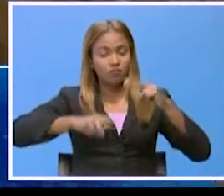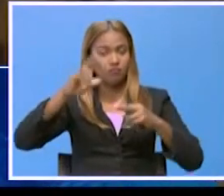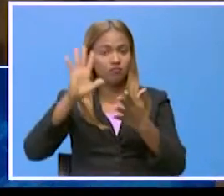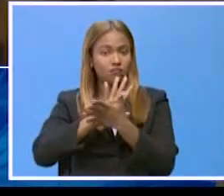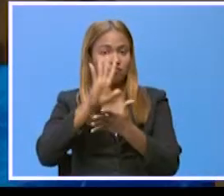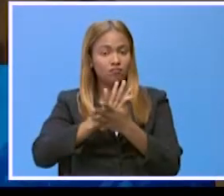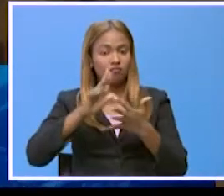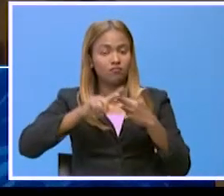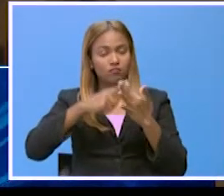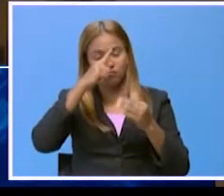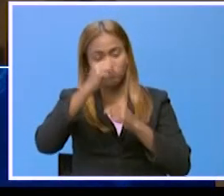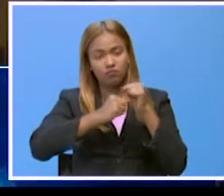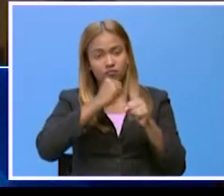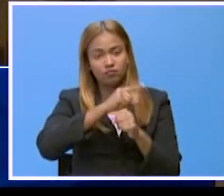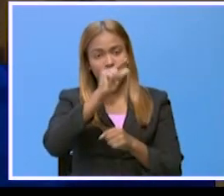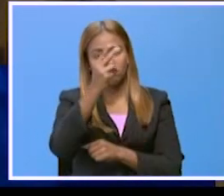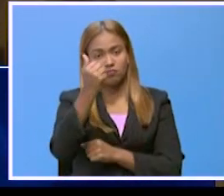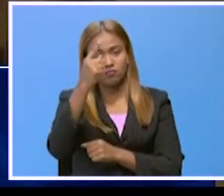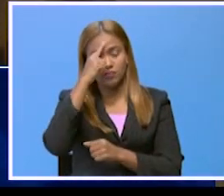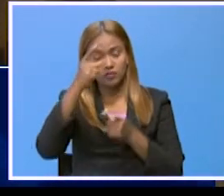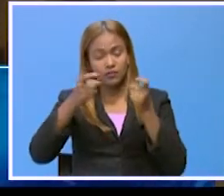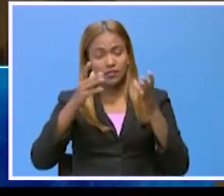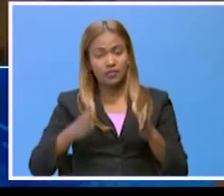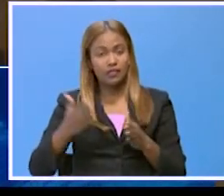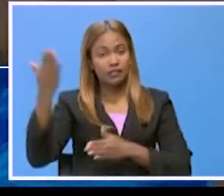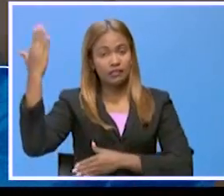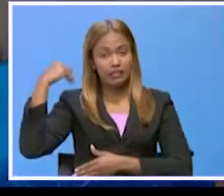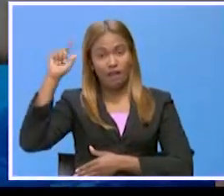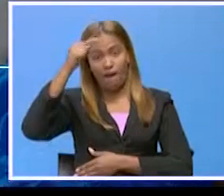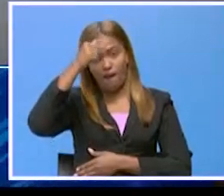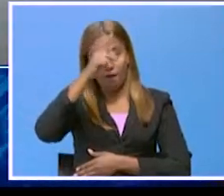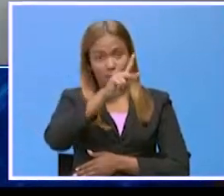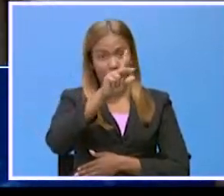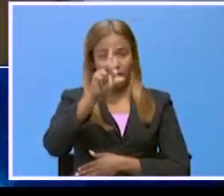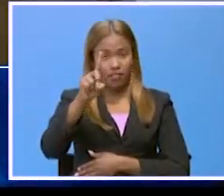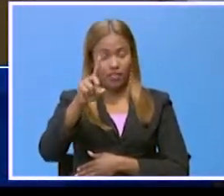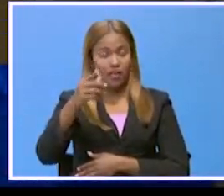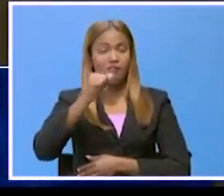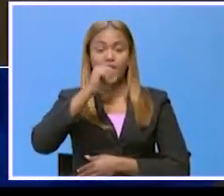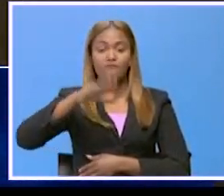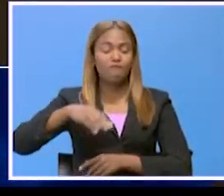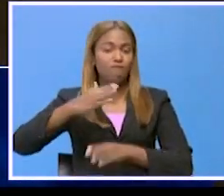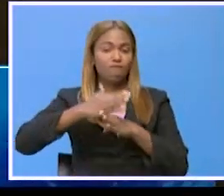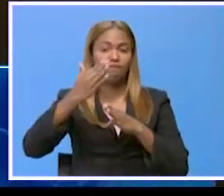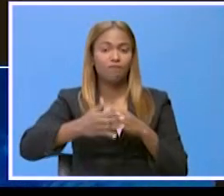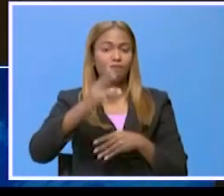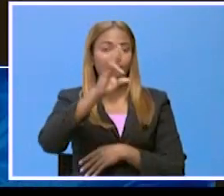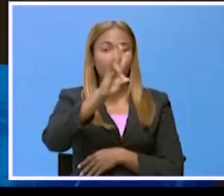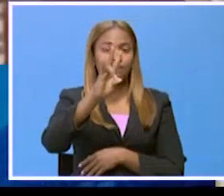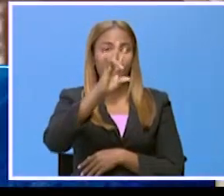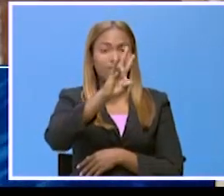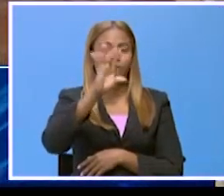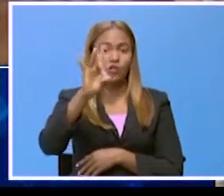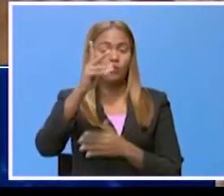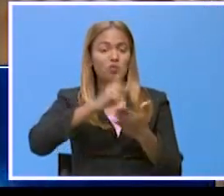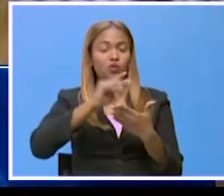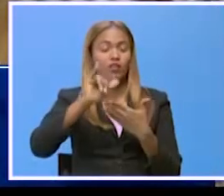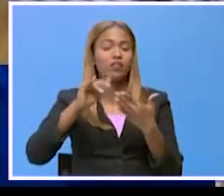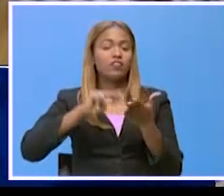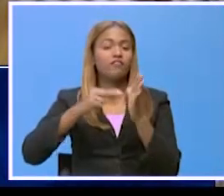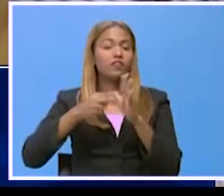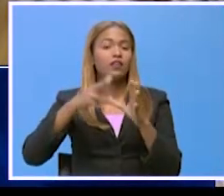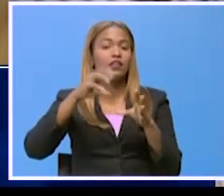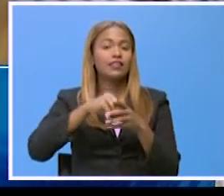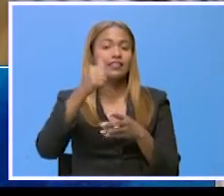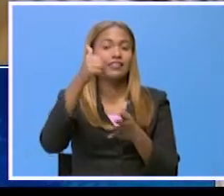iniciado en el año 2013 por la administración anterior quedan sin terminar 718 proyectos que representan